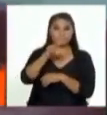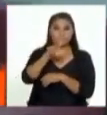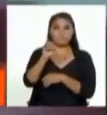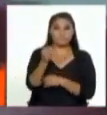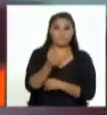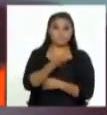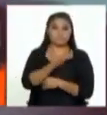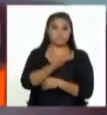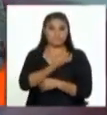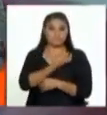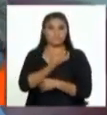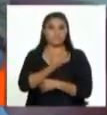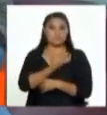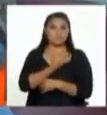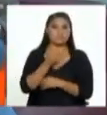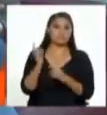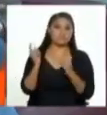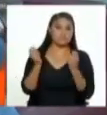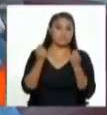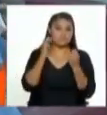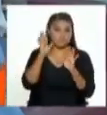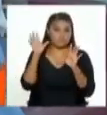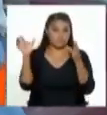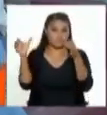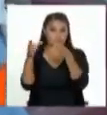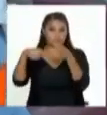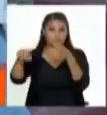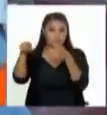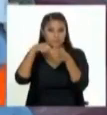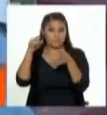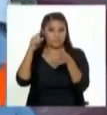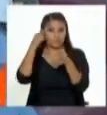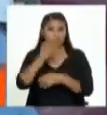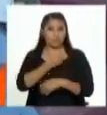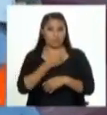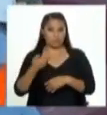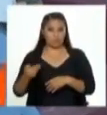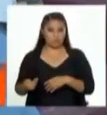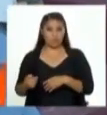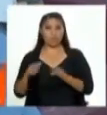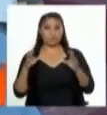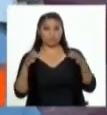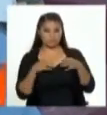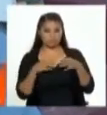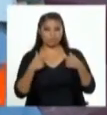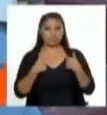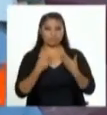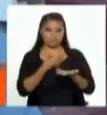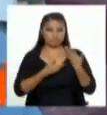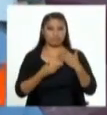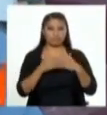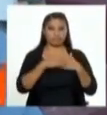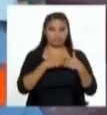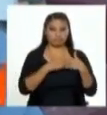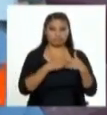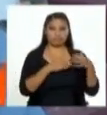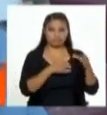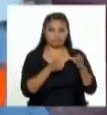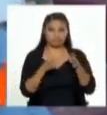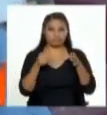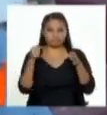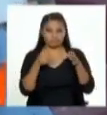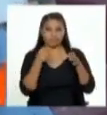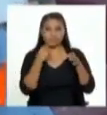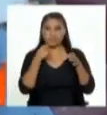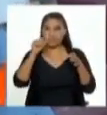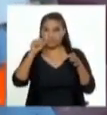mayo, día en que el Ejecutivo, cumplido el plazo que ya se conoce, tiene la posibilidad de promulgar o de